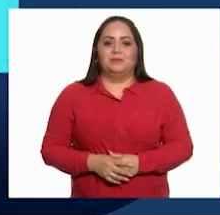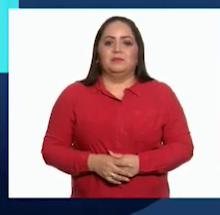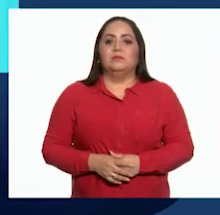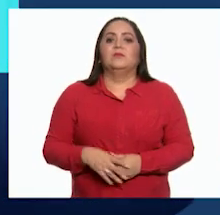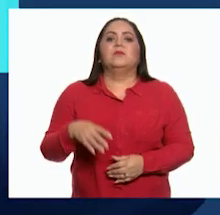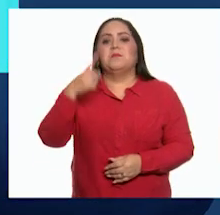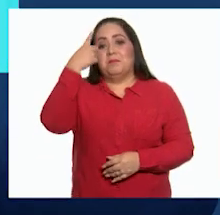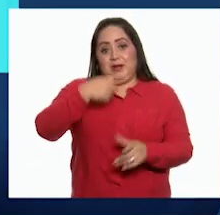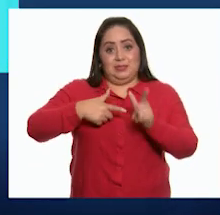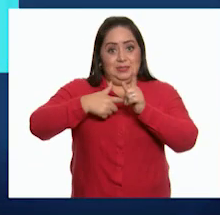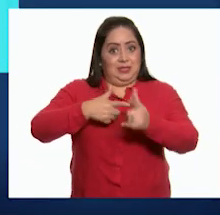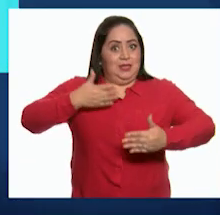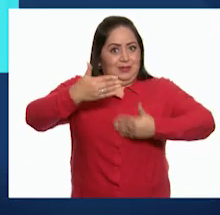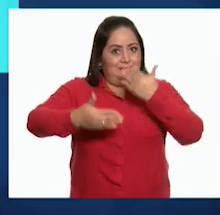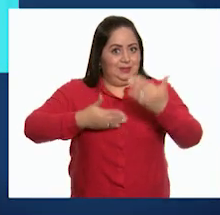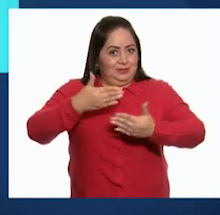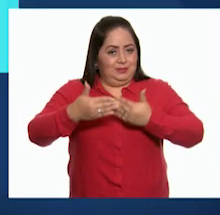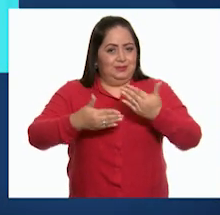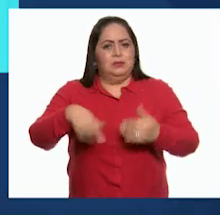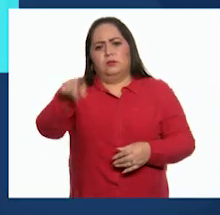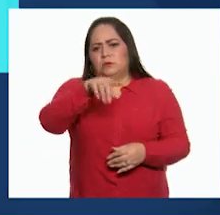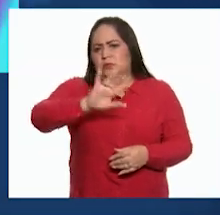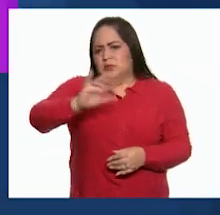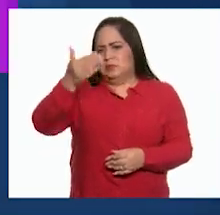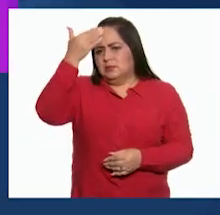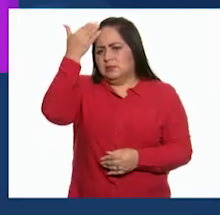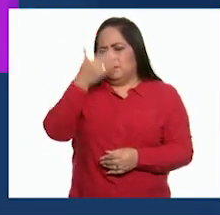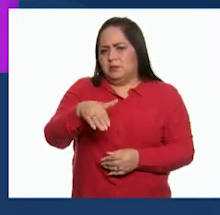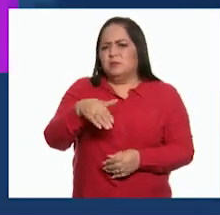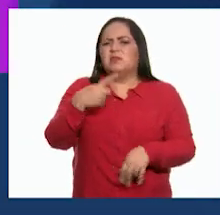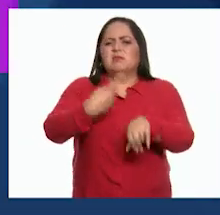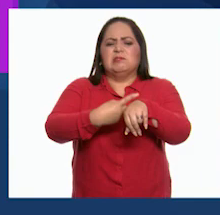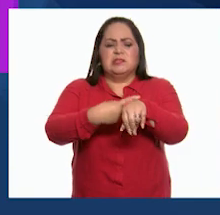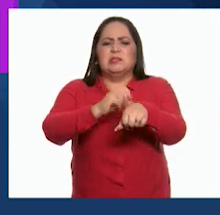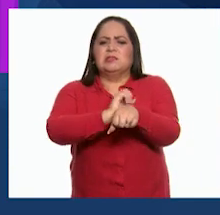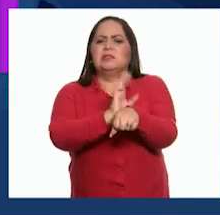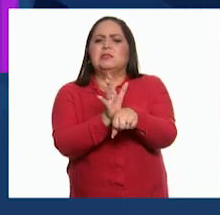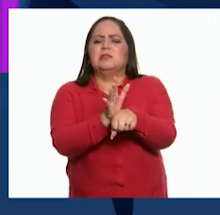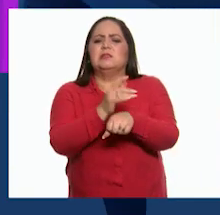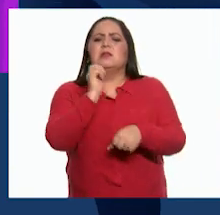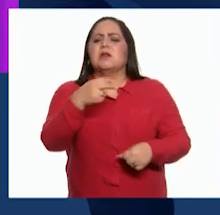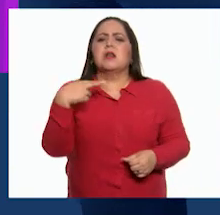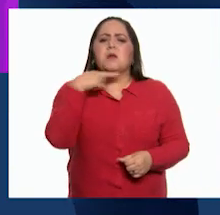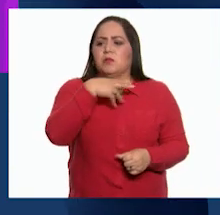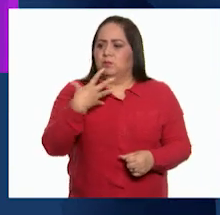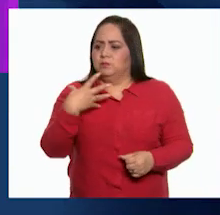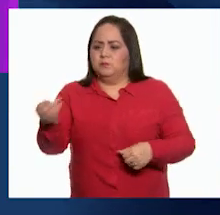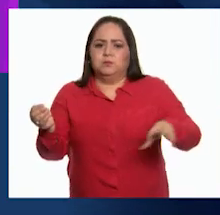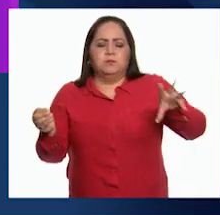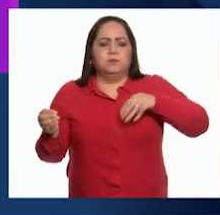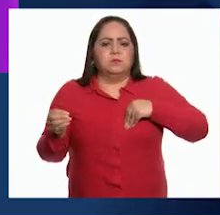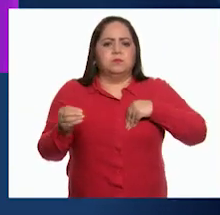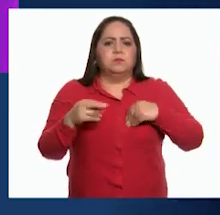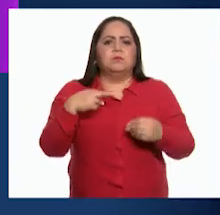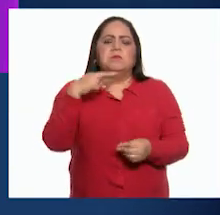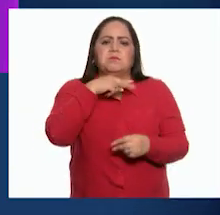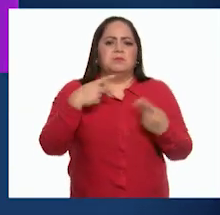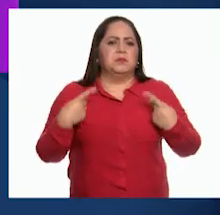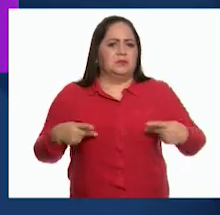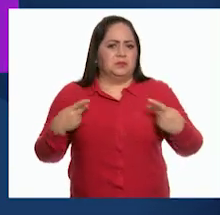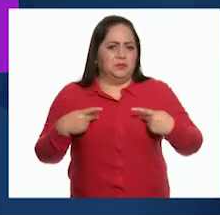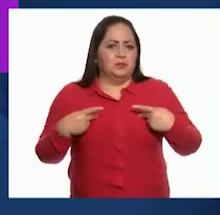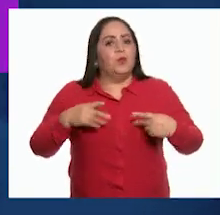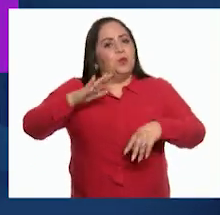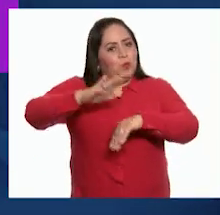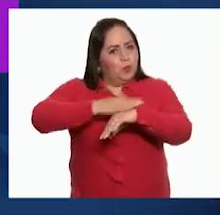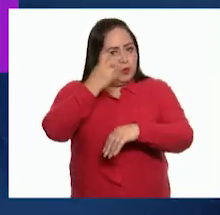Buenas prácticas para seguir adelante. Como todos sabemos, la COVID-19 es una enfermedad que se contagia muy fácilmente entre las